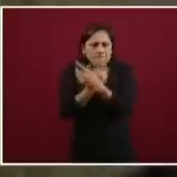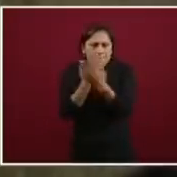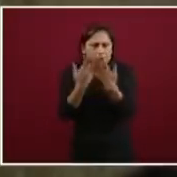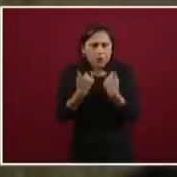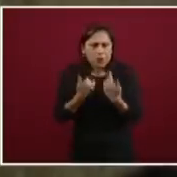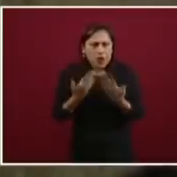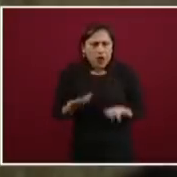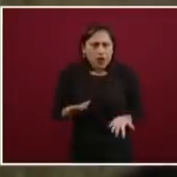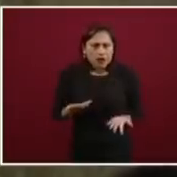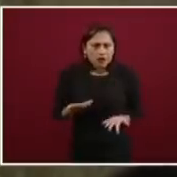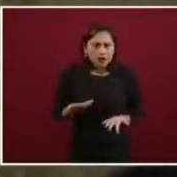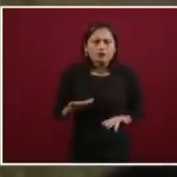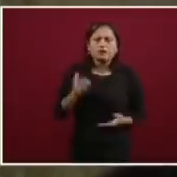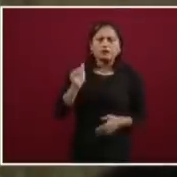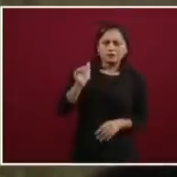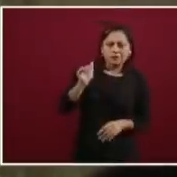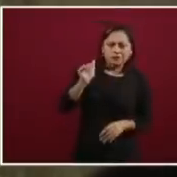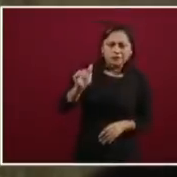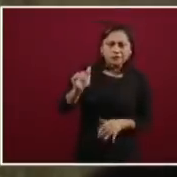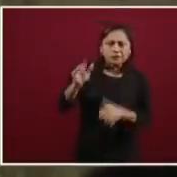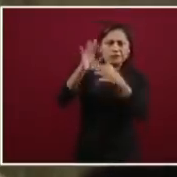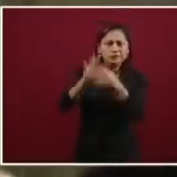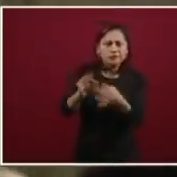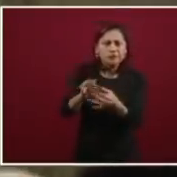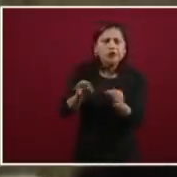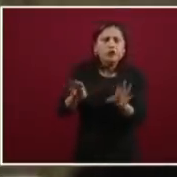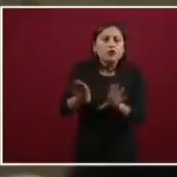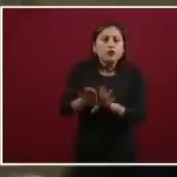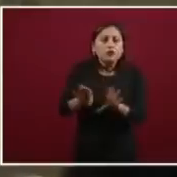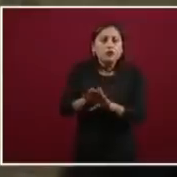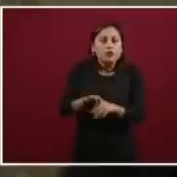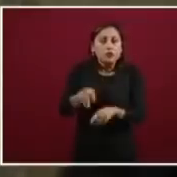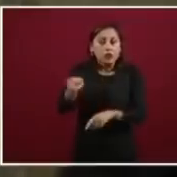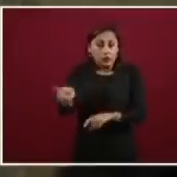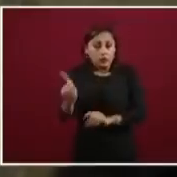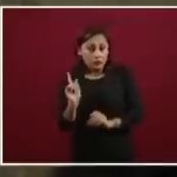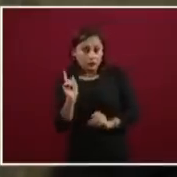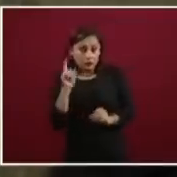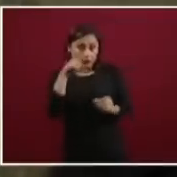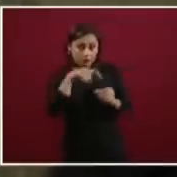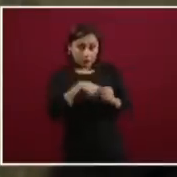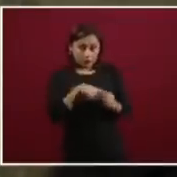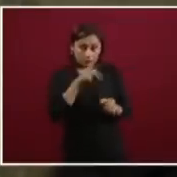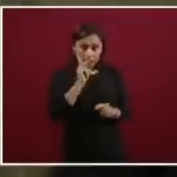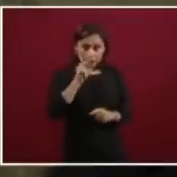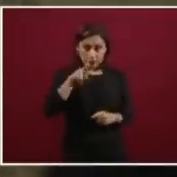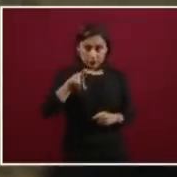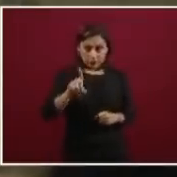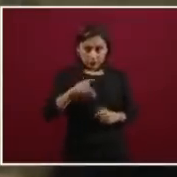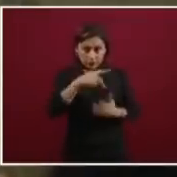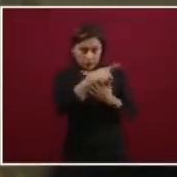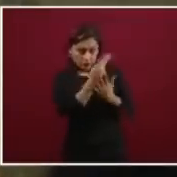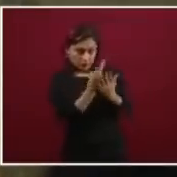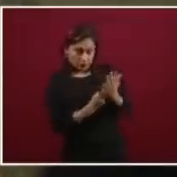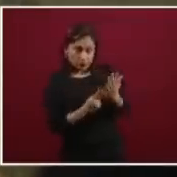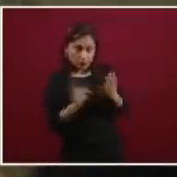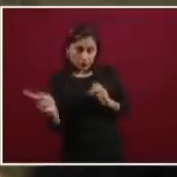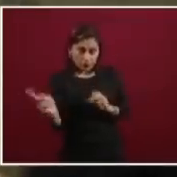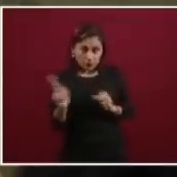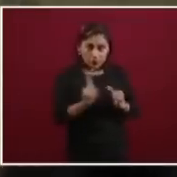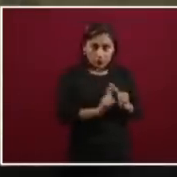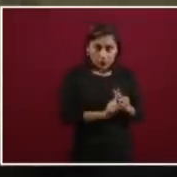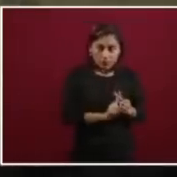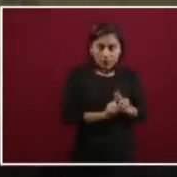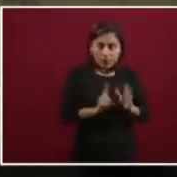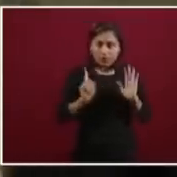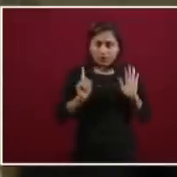esperar a ser partícipe de este plan con que sería el mensaje del presidente hace ese